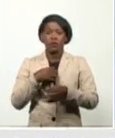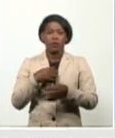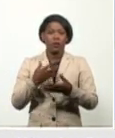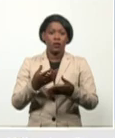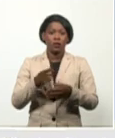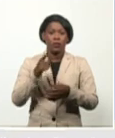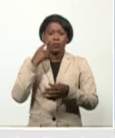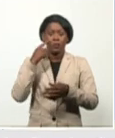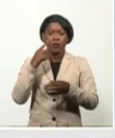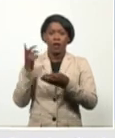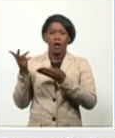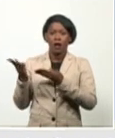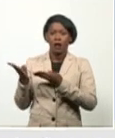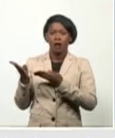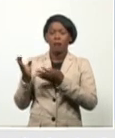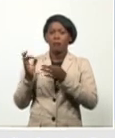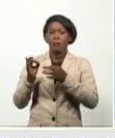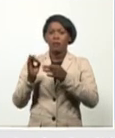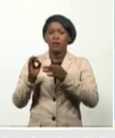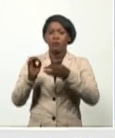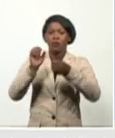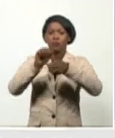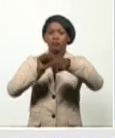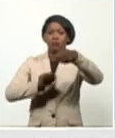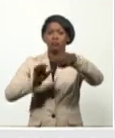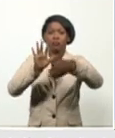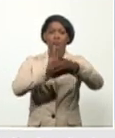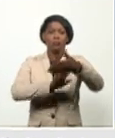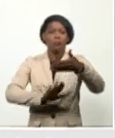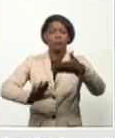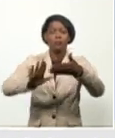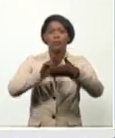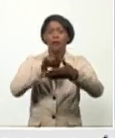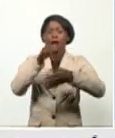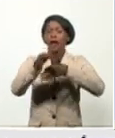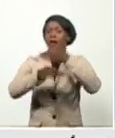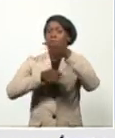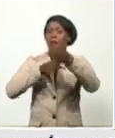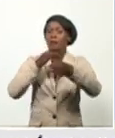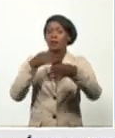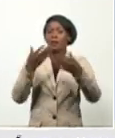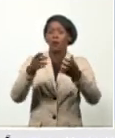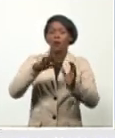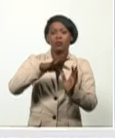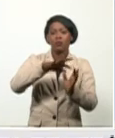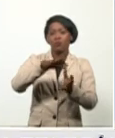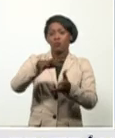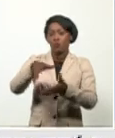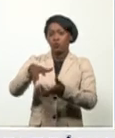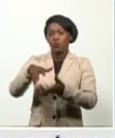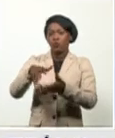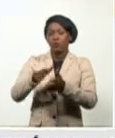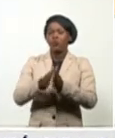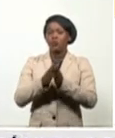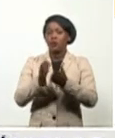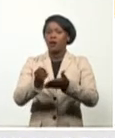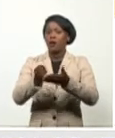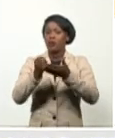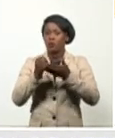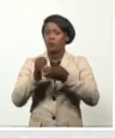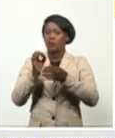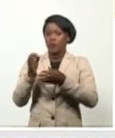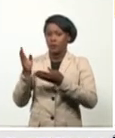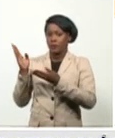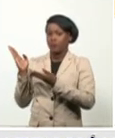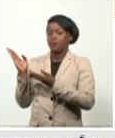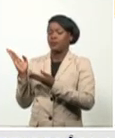mapa que ilustra esta situación del mundo. No sé si es que